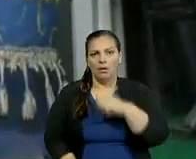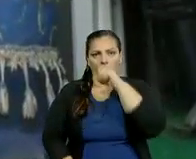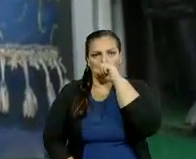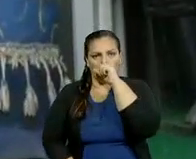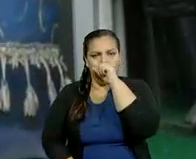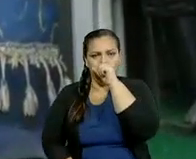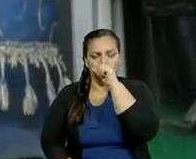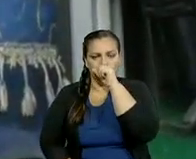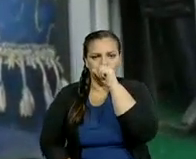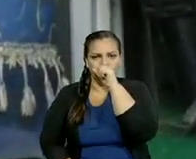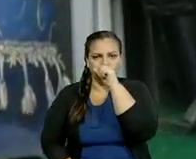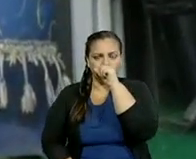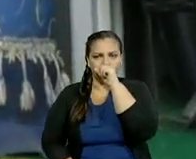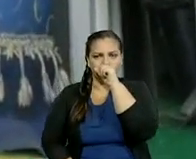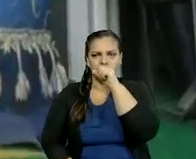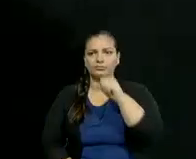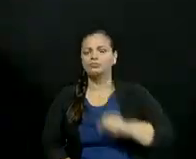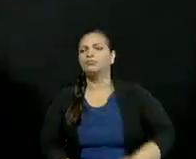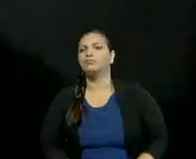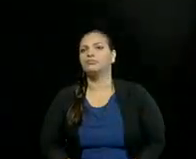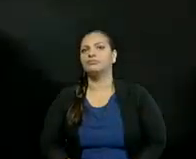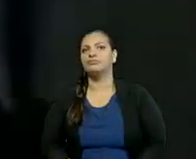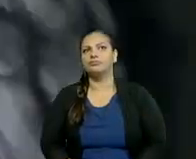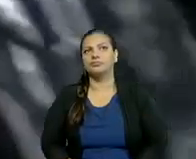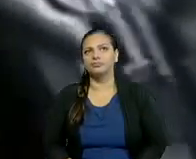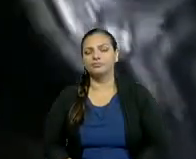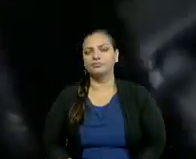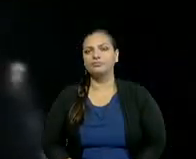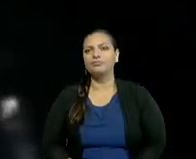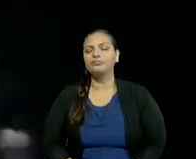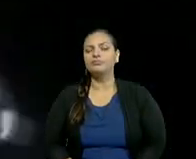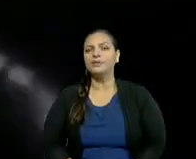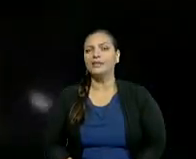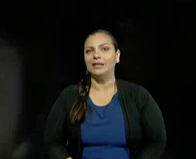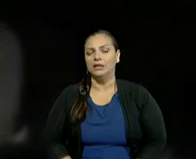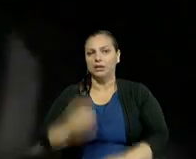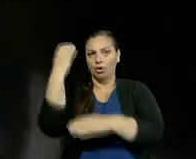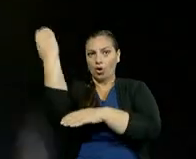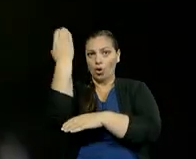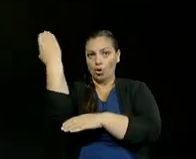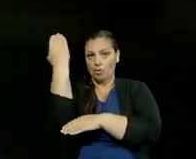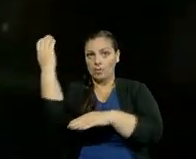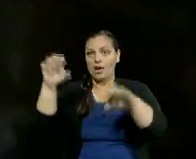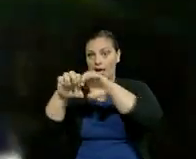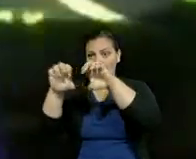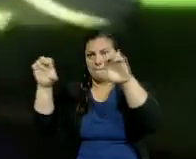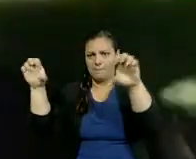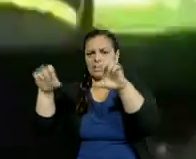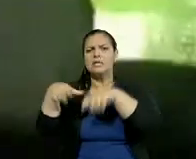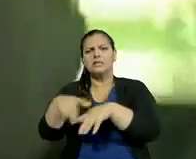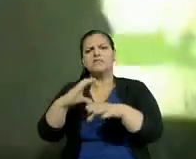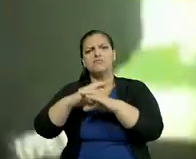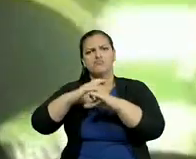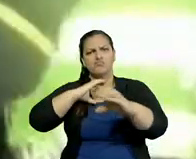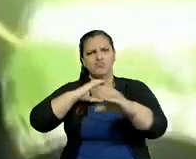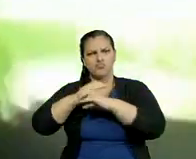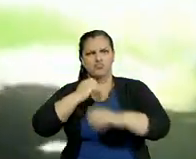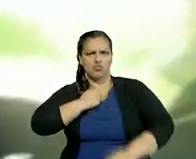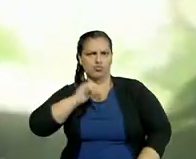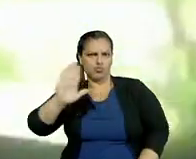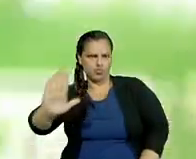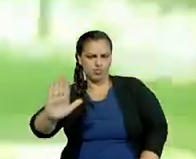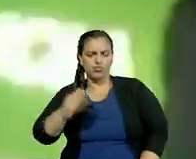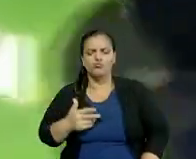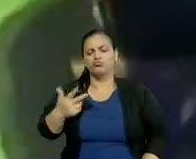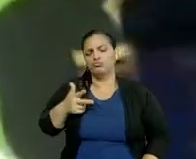Se trata de un bus de transporte público de una reconocida empresa de Colombia. La ruta que cubría era Cali y Piales. Venía con cerca de 40 pasajeros a realizar